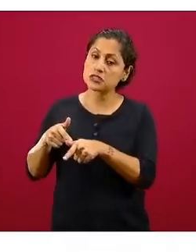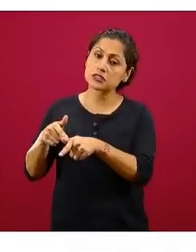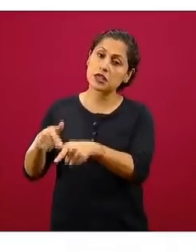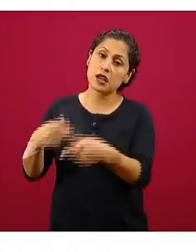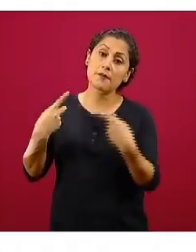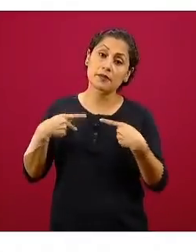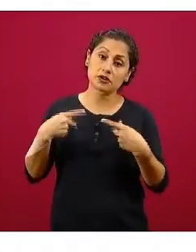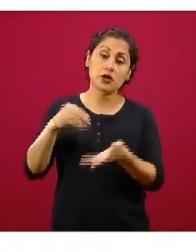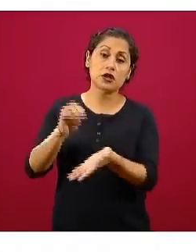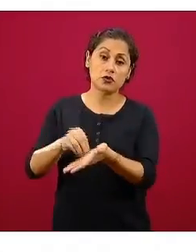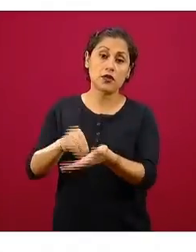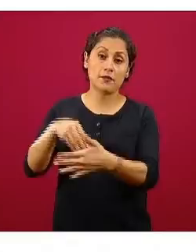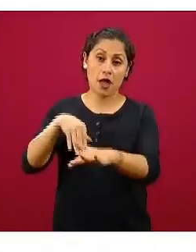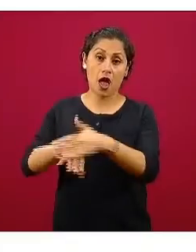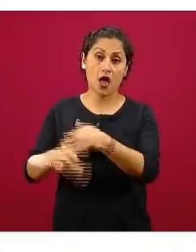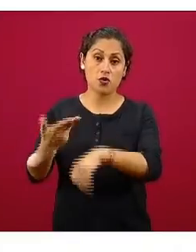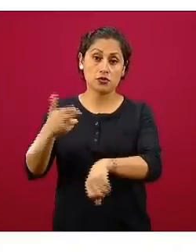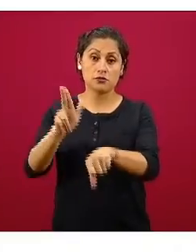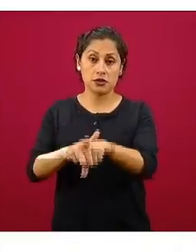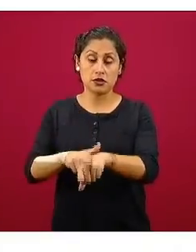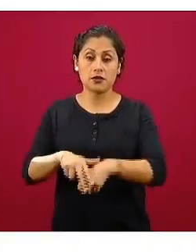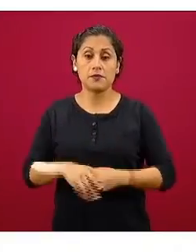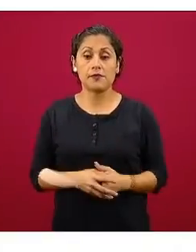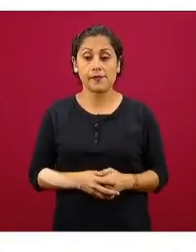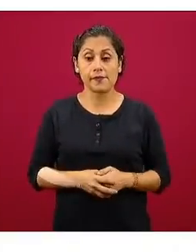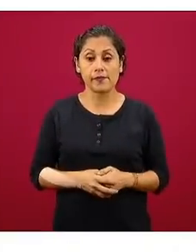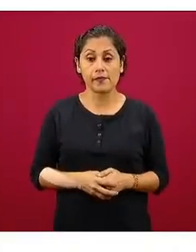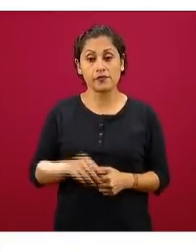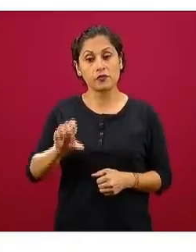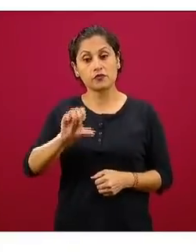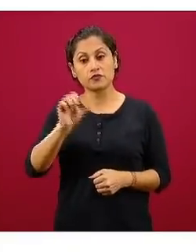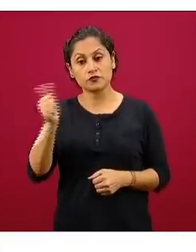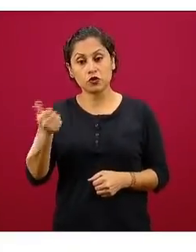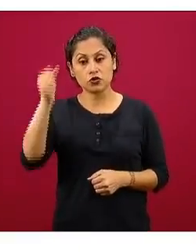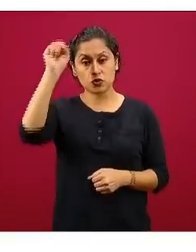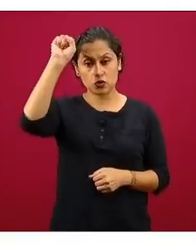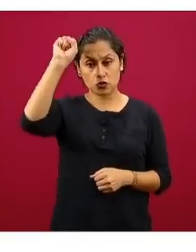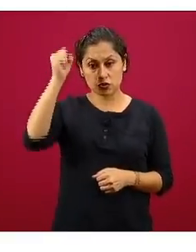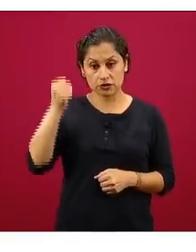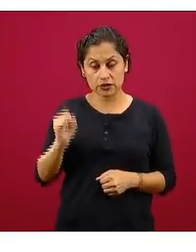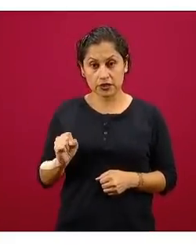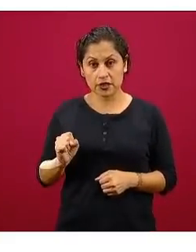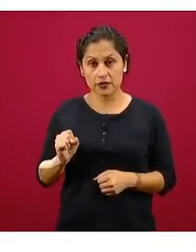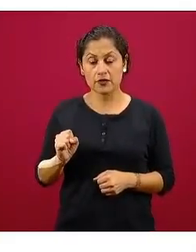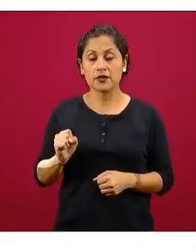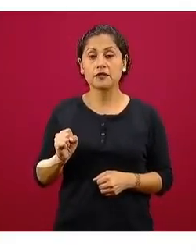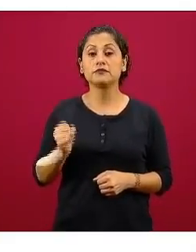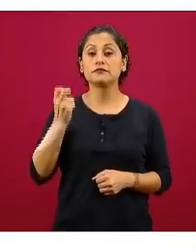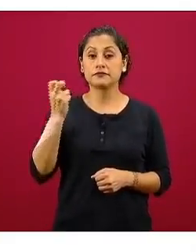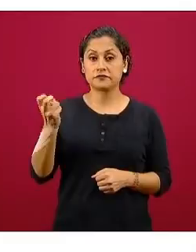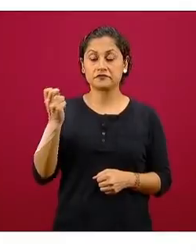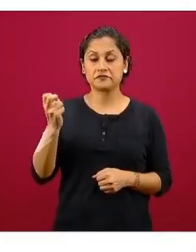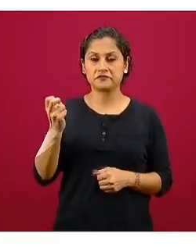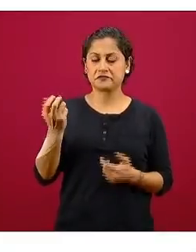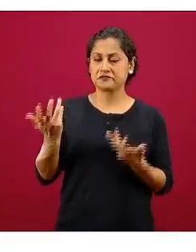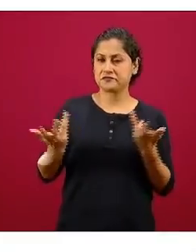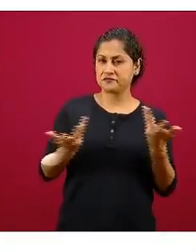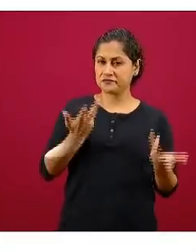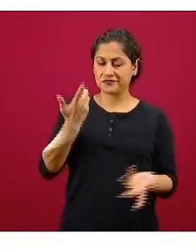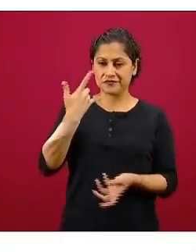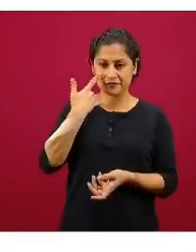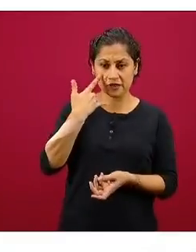La siguiente. Aquí vemos Culiacán, Sinaloa. En Culiacán, Sinaloa, no se ve tan claramente el